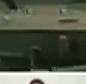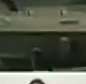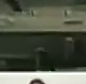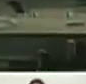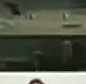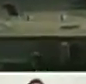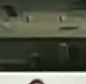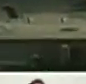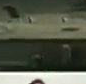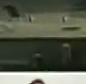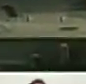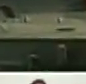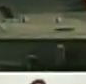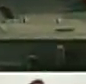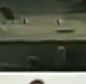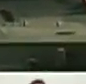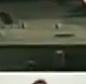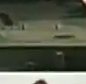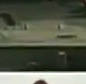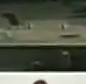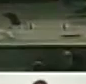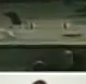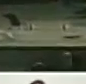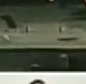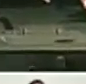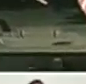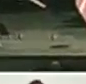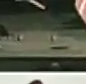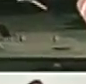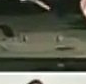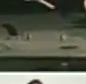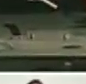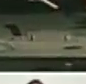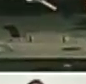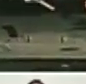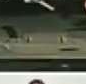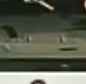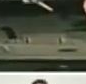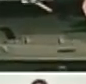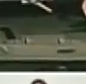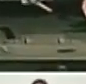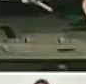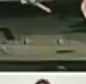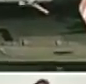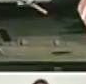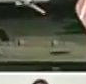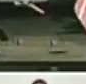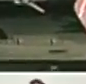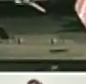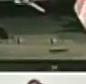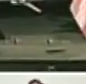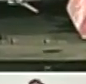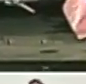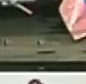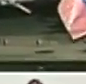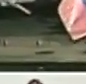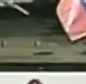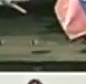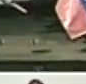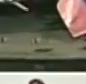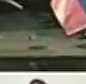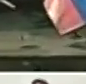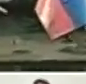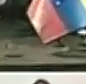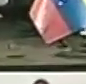las intervenciones que estamos haciendo sean correctas, o sea, que hayan subido de nivel. Correcto. En principio, bueno, sí,